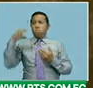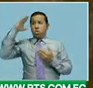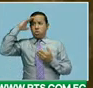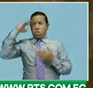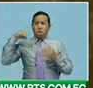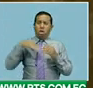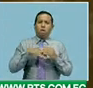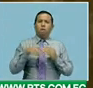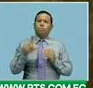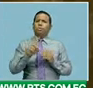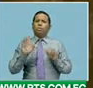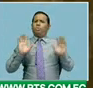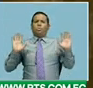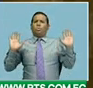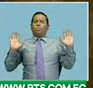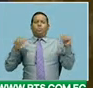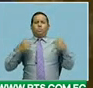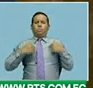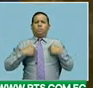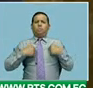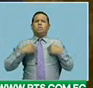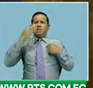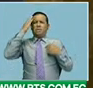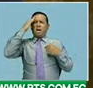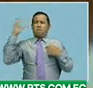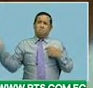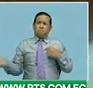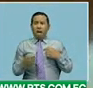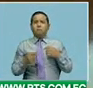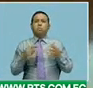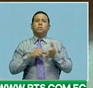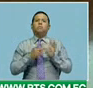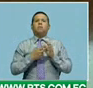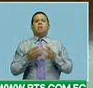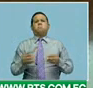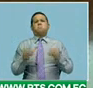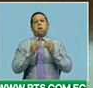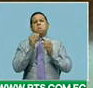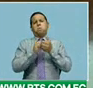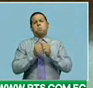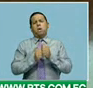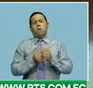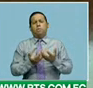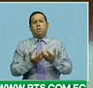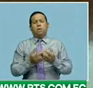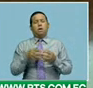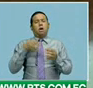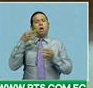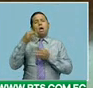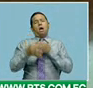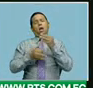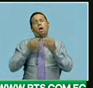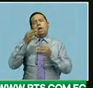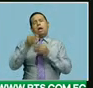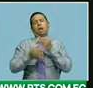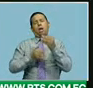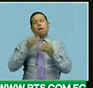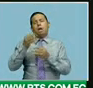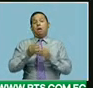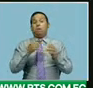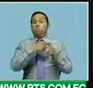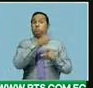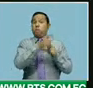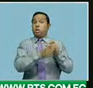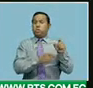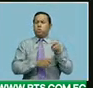rescatar personas secuestradas, porque eso habría disparado la violencia. Los alegatos de Romo no convencieron a sus interpelantes, que arremetieron contra ella y